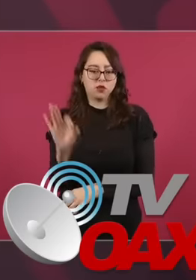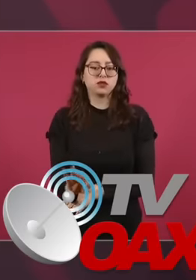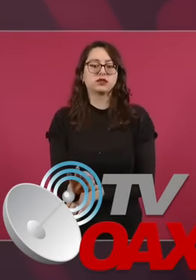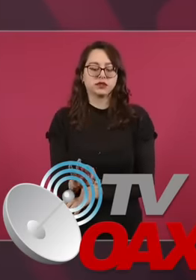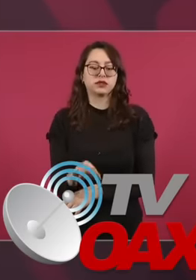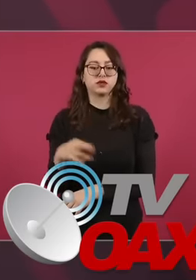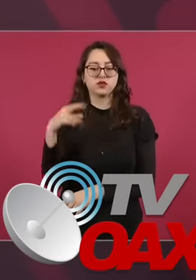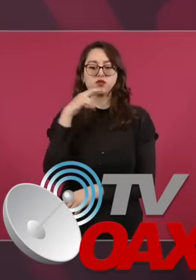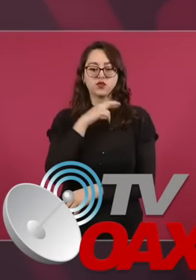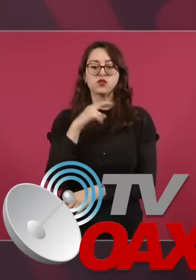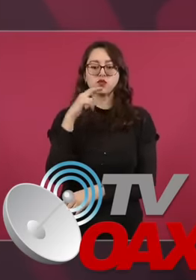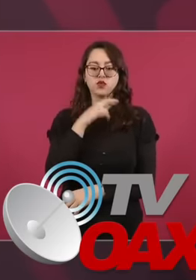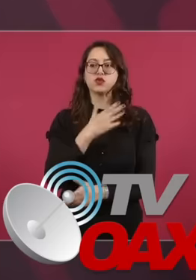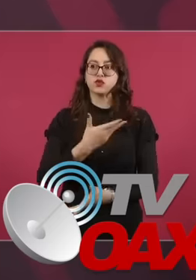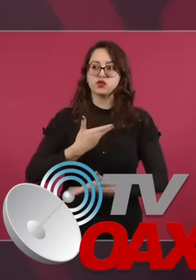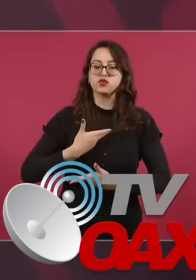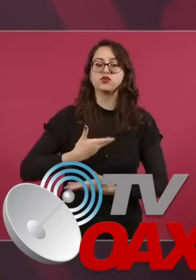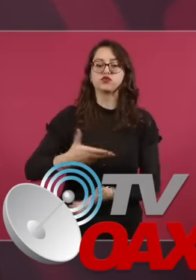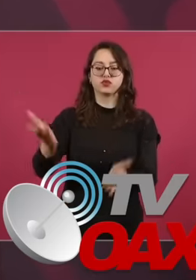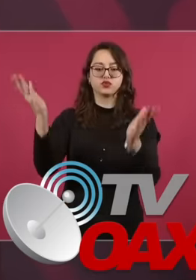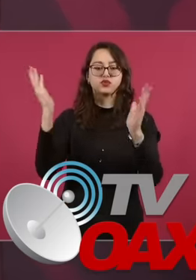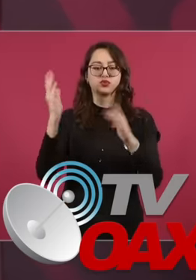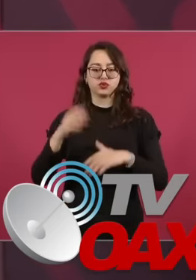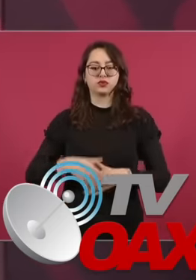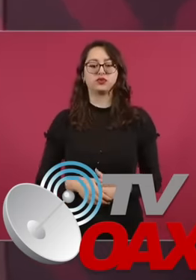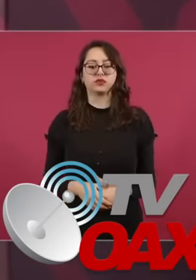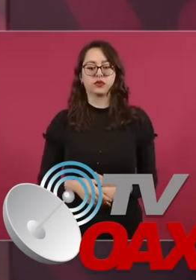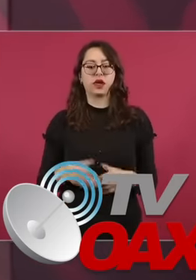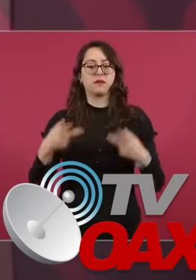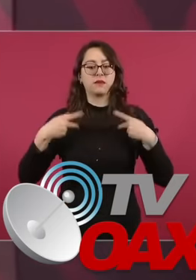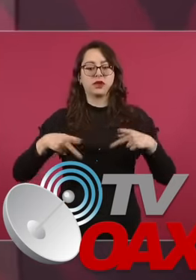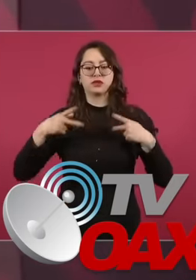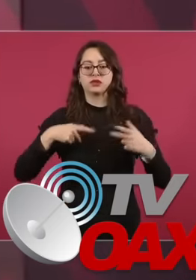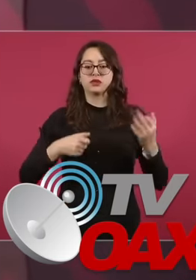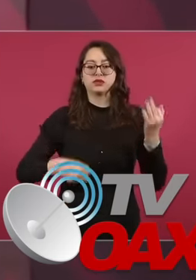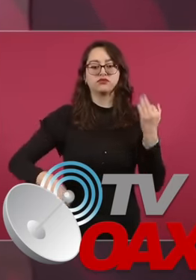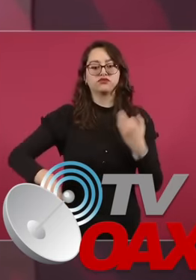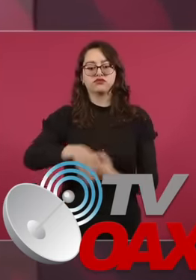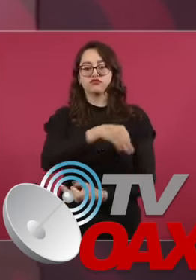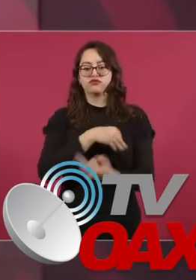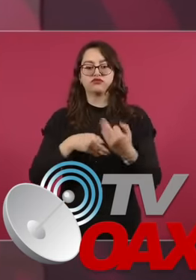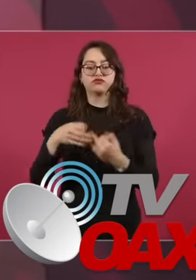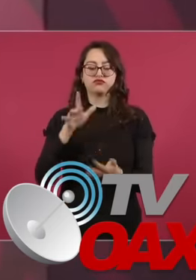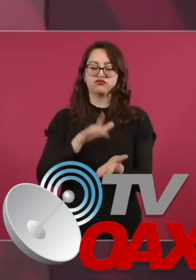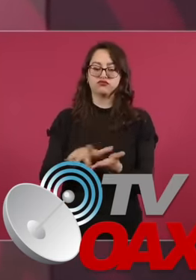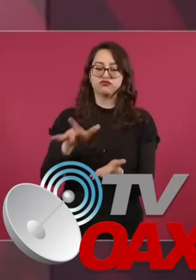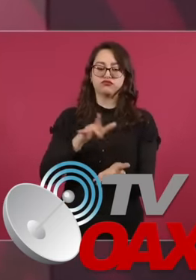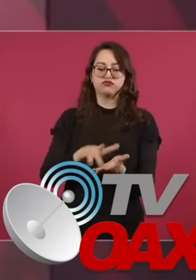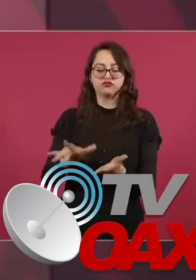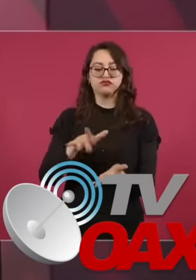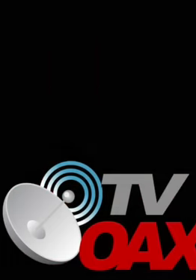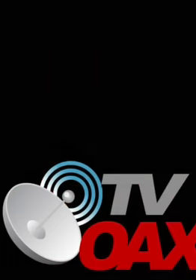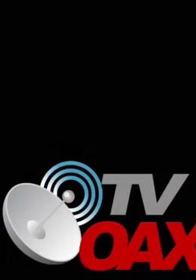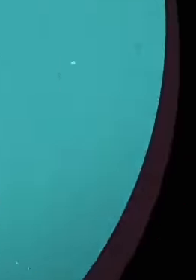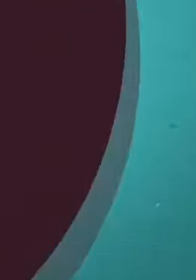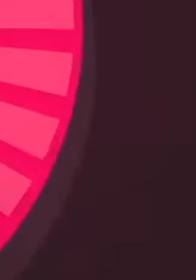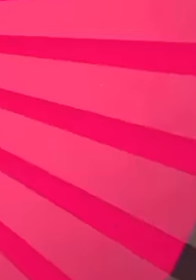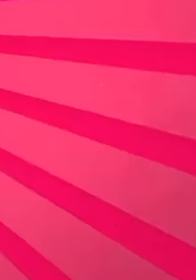pronto posible de ayudar a todas las familias de Acapulco y de Coyuca. Entonces,